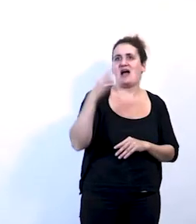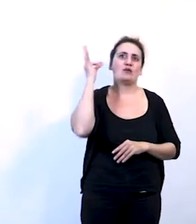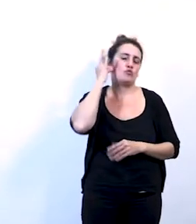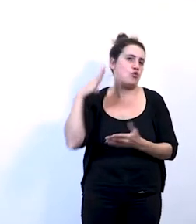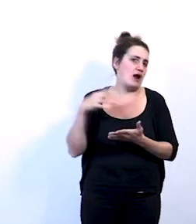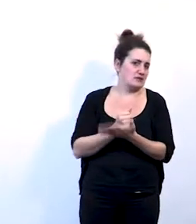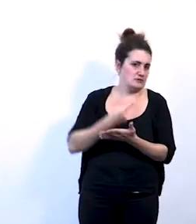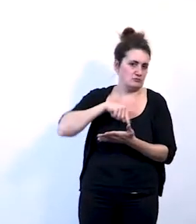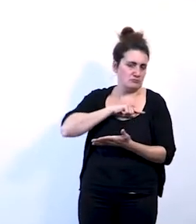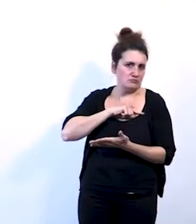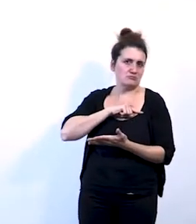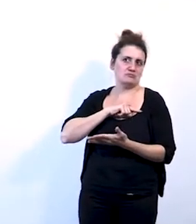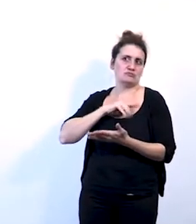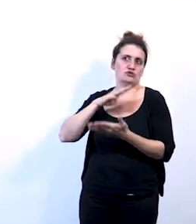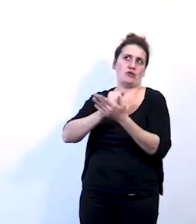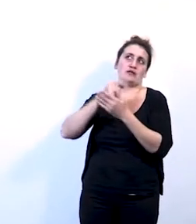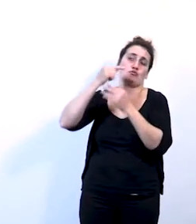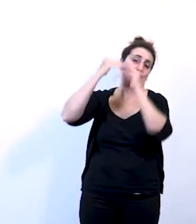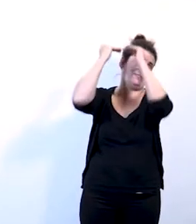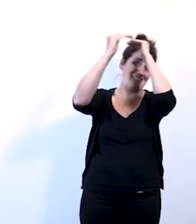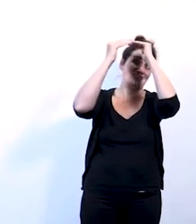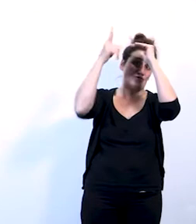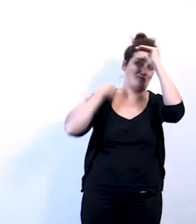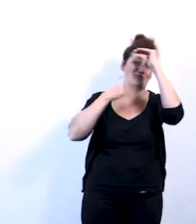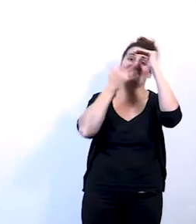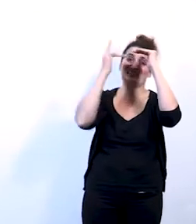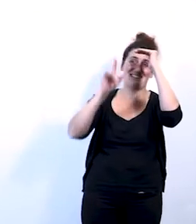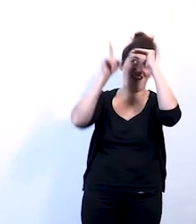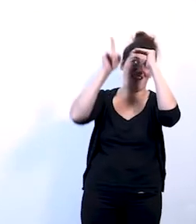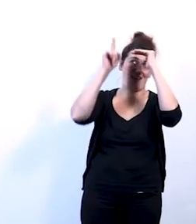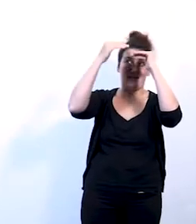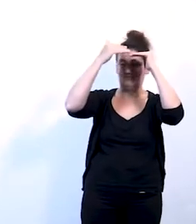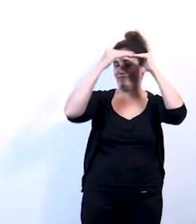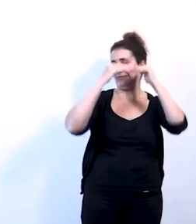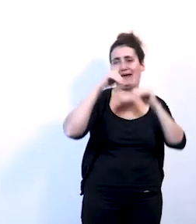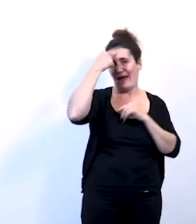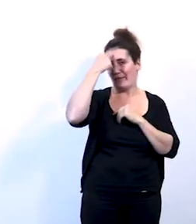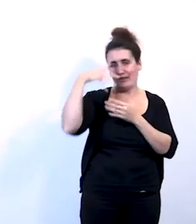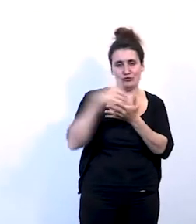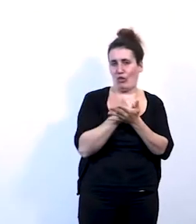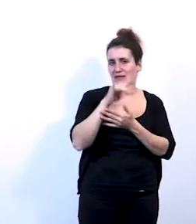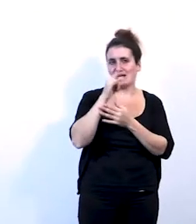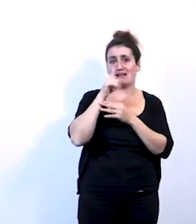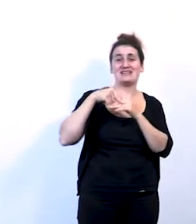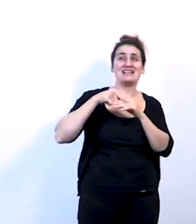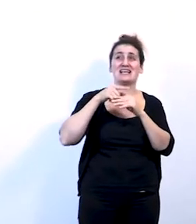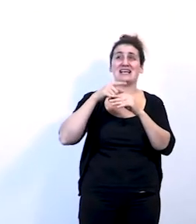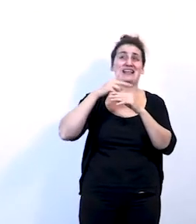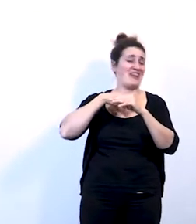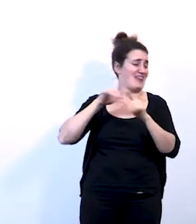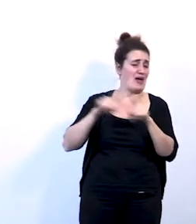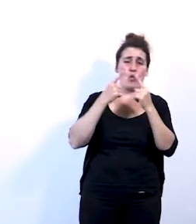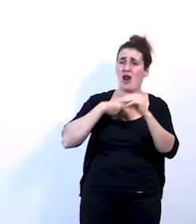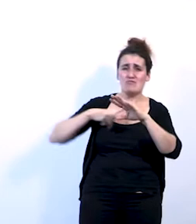que cuando miramos ese techo de vidrio que está en la cabeza de todas, aunque saltamos y se rompa el